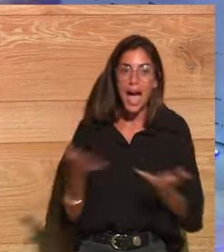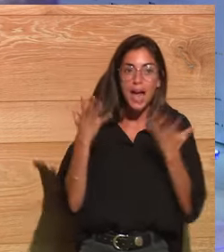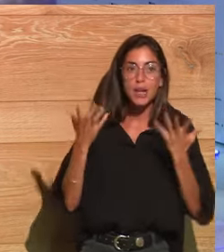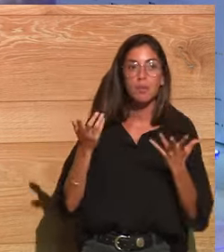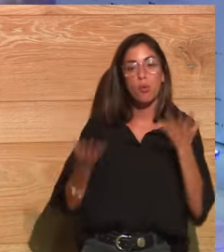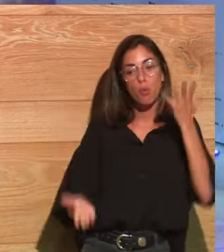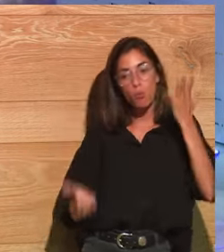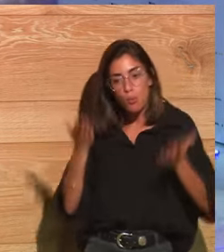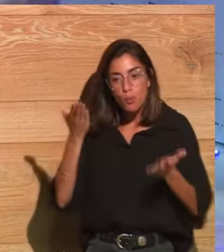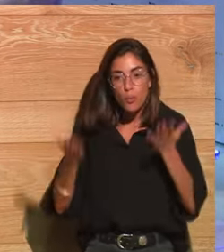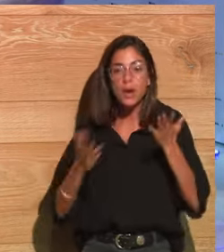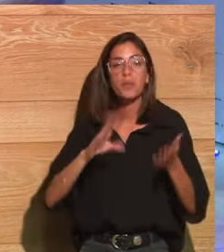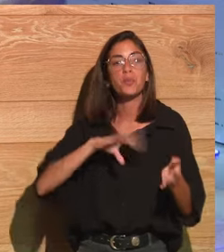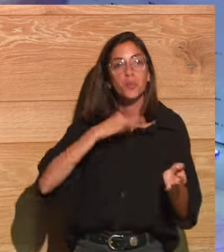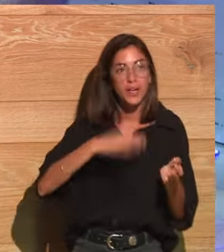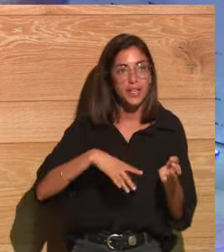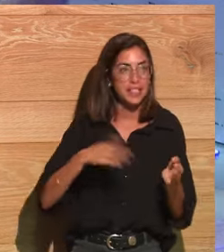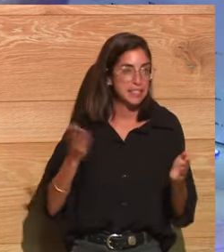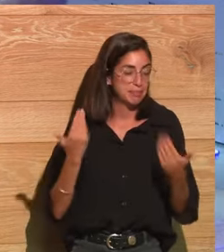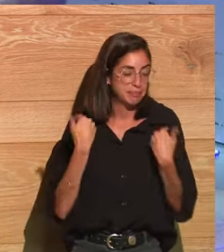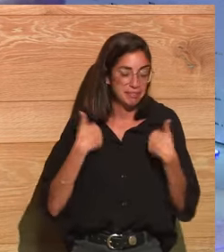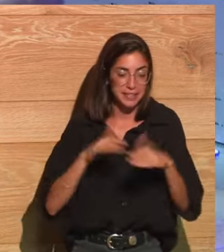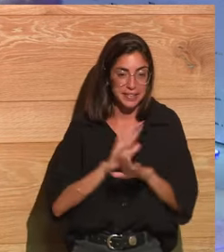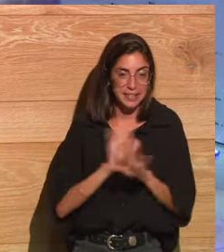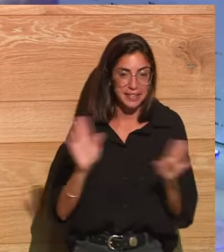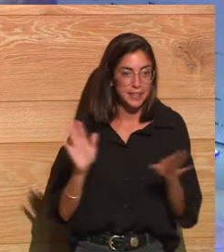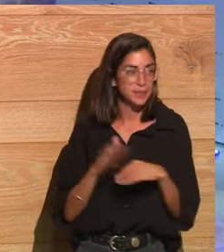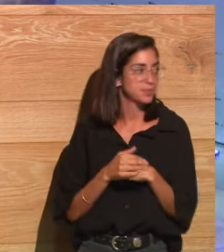la comparación y ya está directamente.